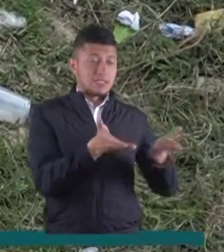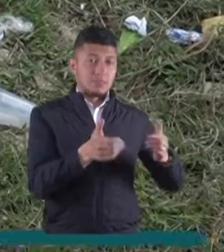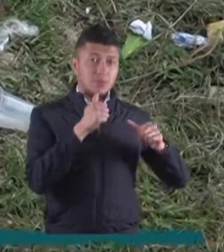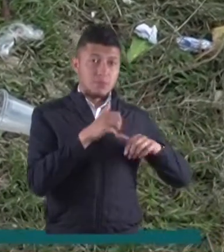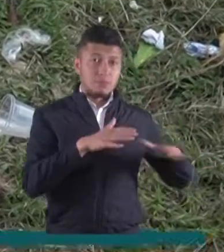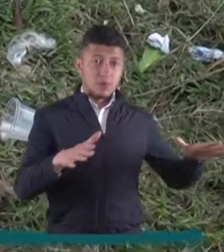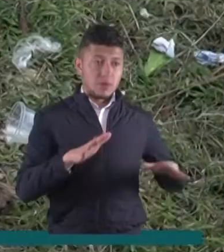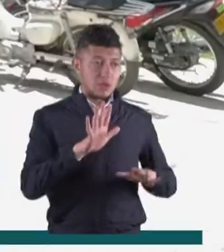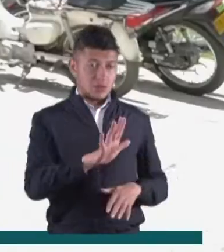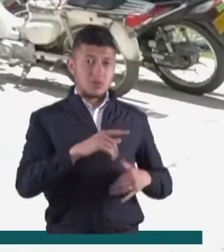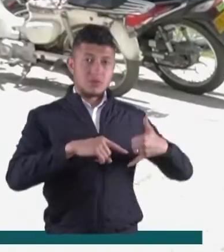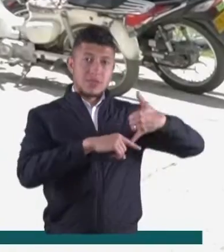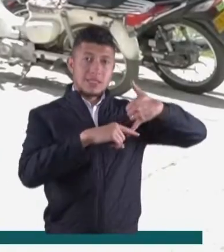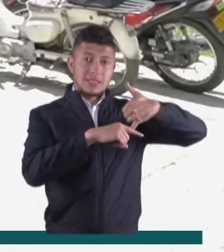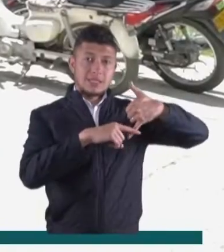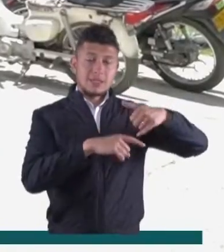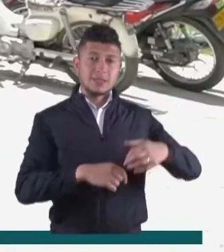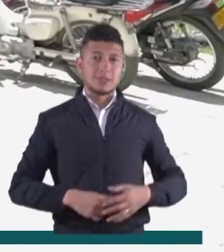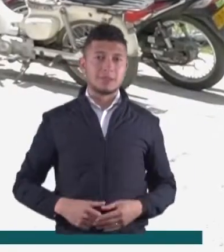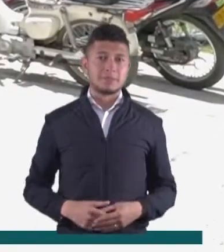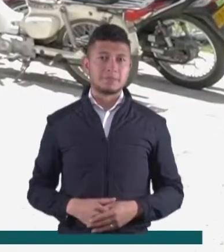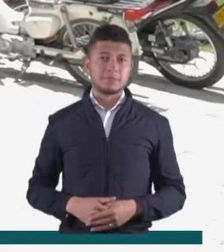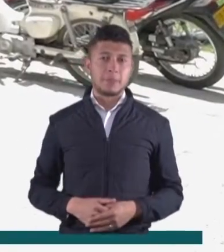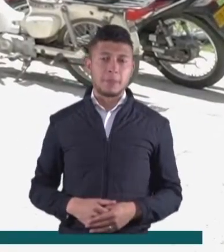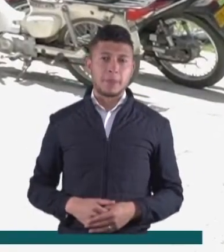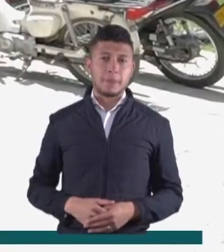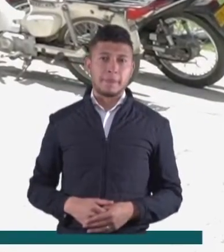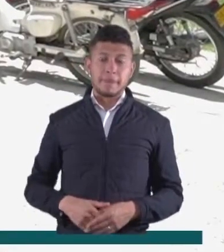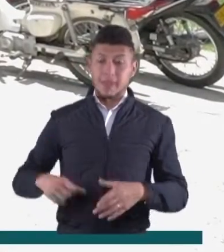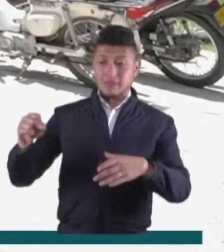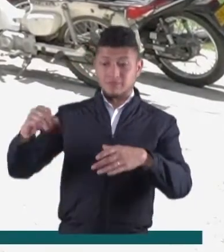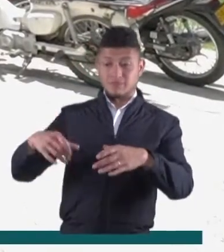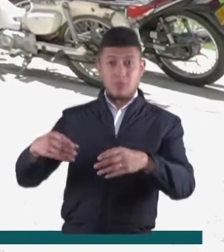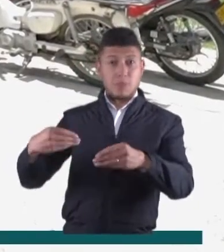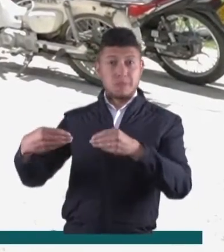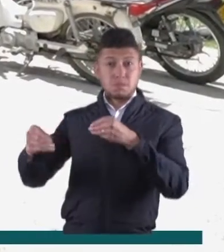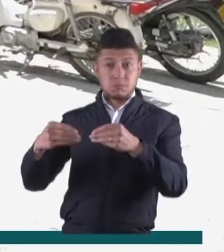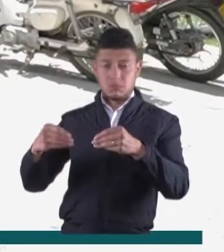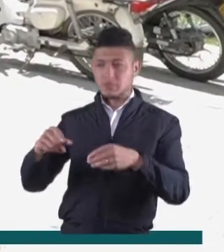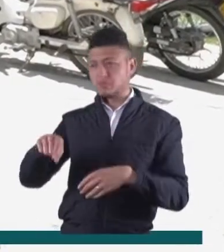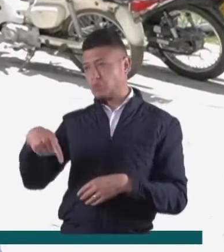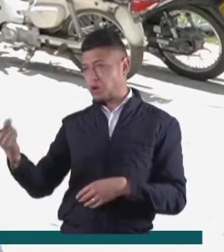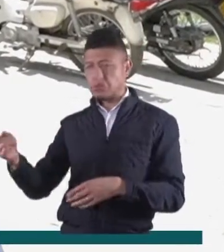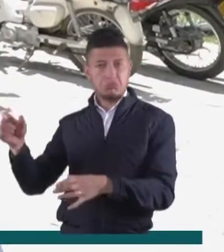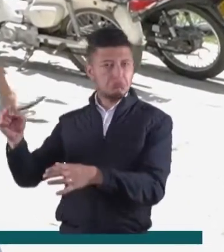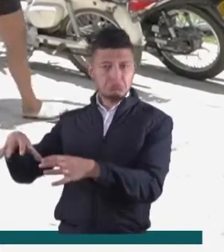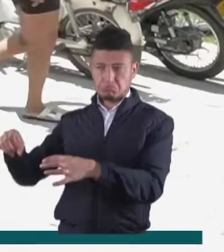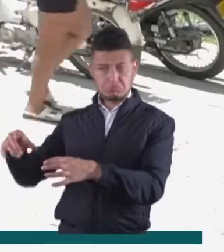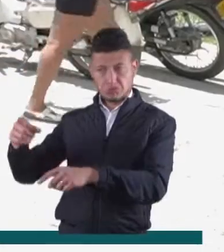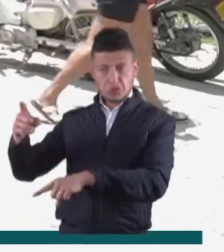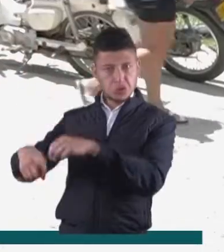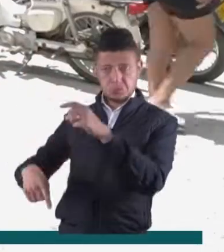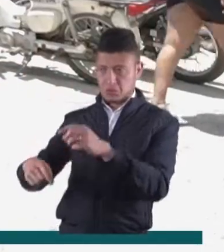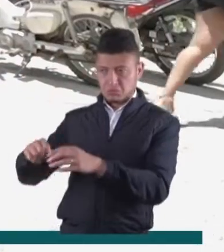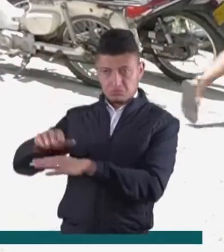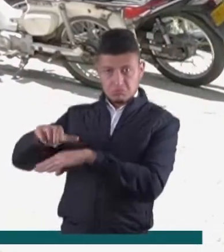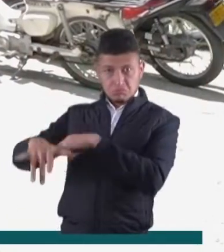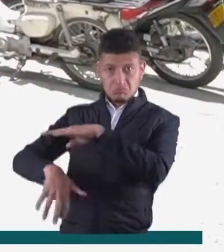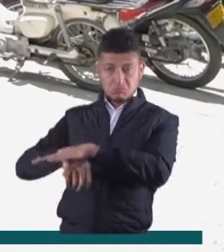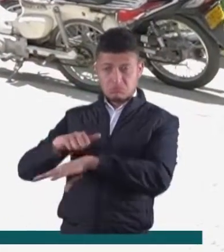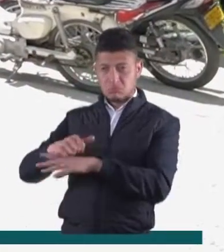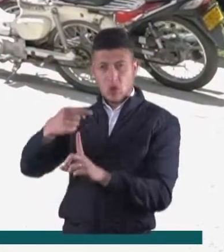domiciliarios de Leticia en la actividad de recolección de residuos sólidos no aprovechables maneja